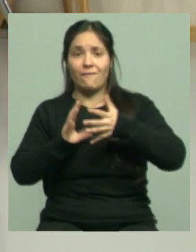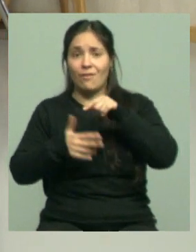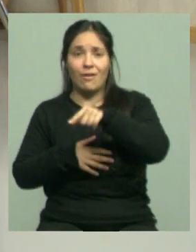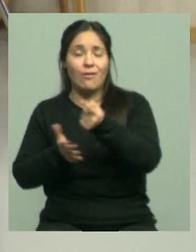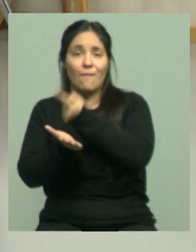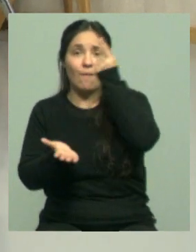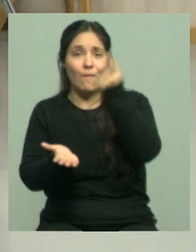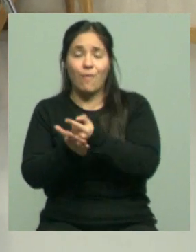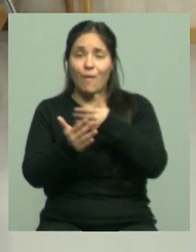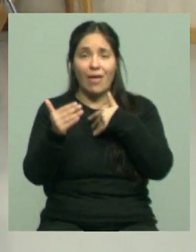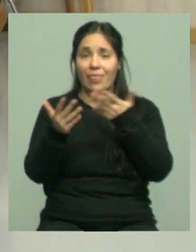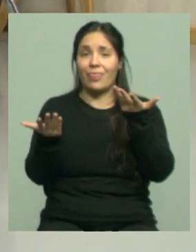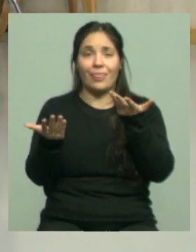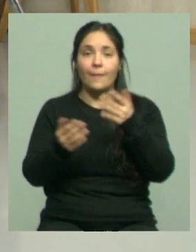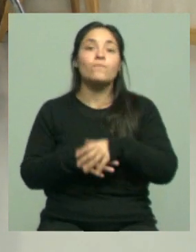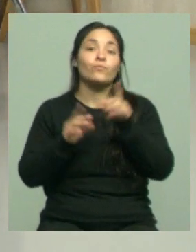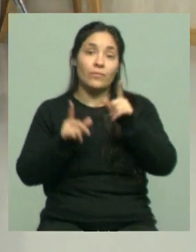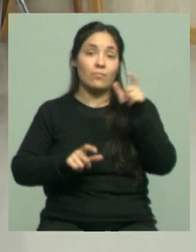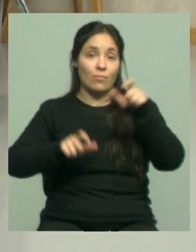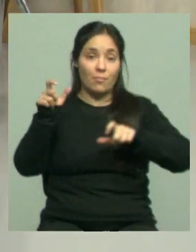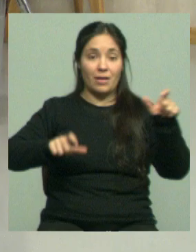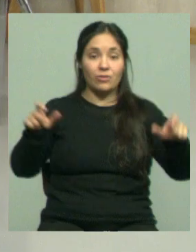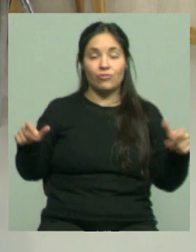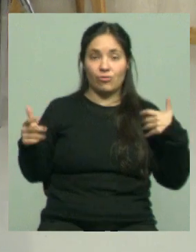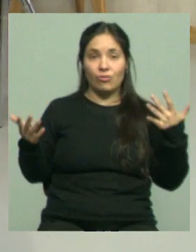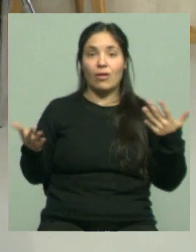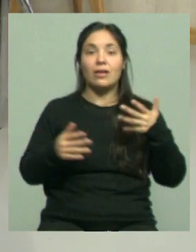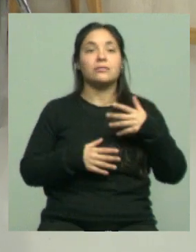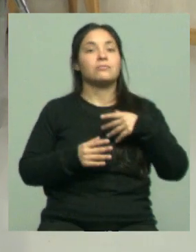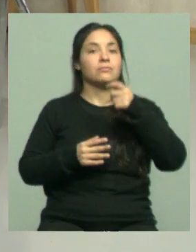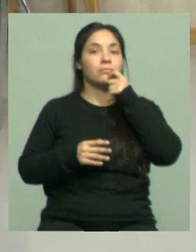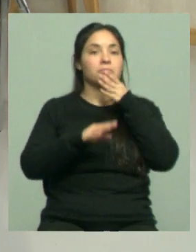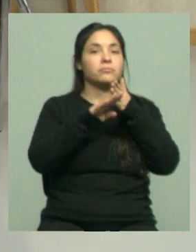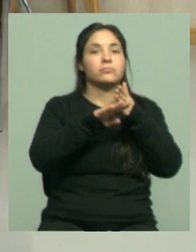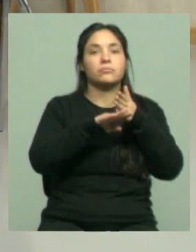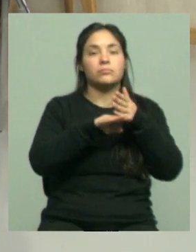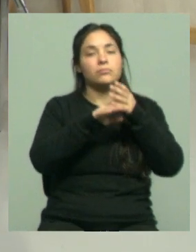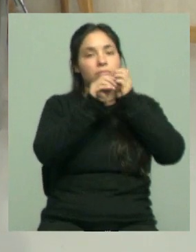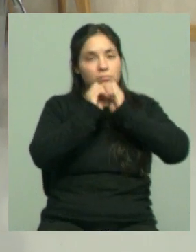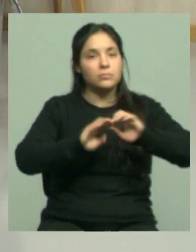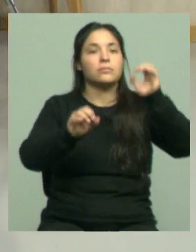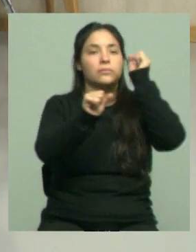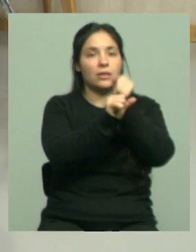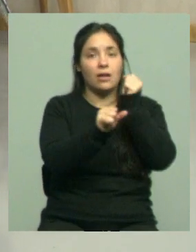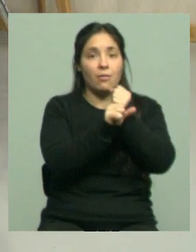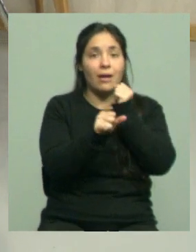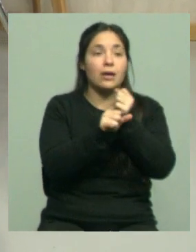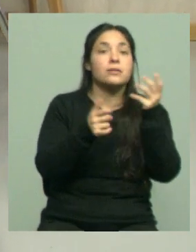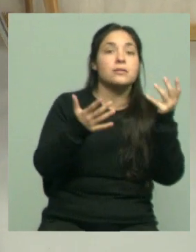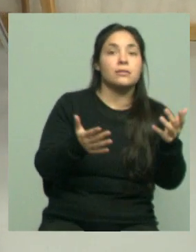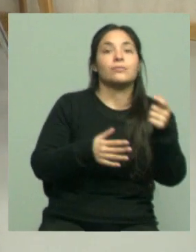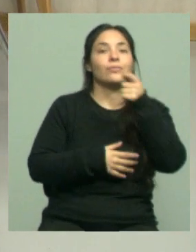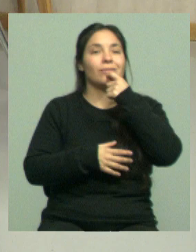no tienen ese parámetro, aquellos que recién están entrando al mundo laboral o al mundo de las responsabilidades, no tienen el parámetro de, bueno, si